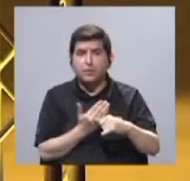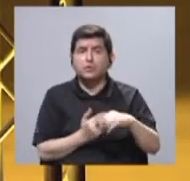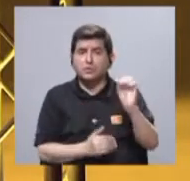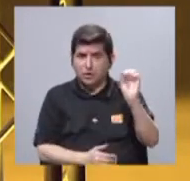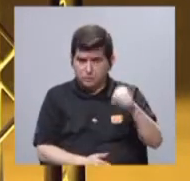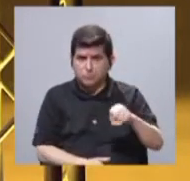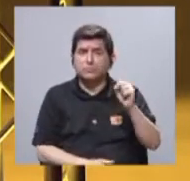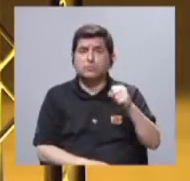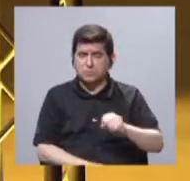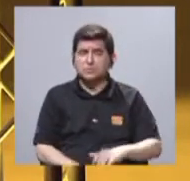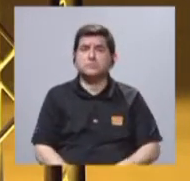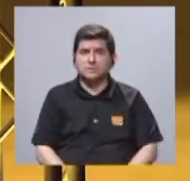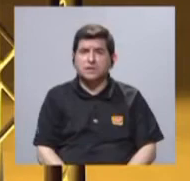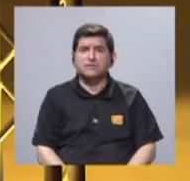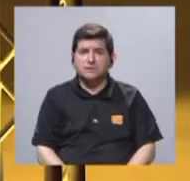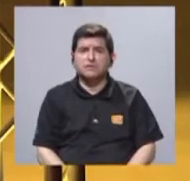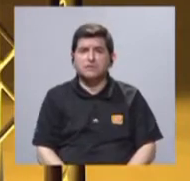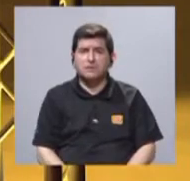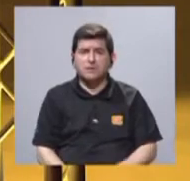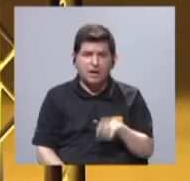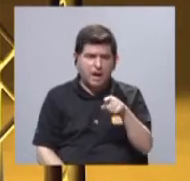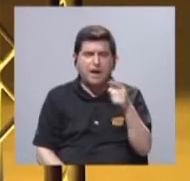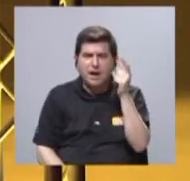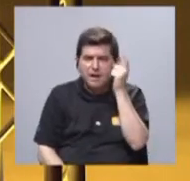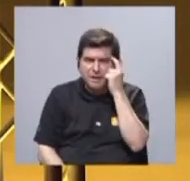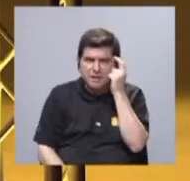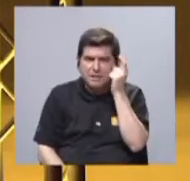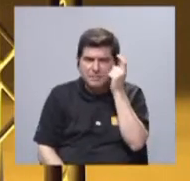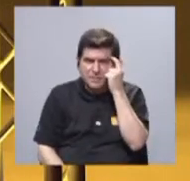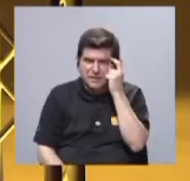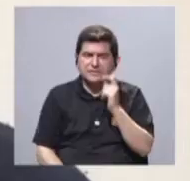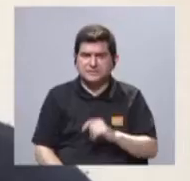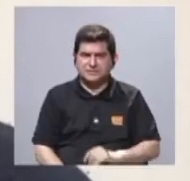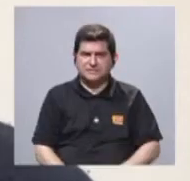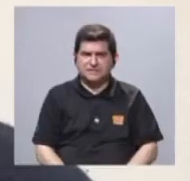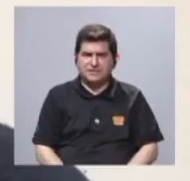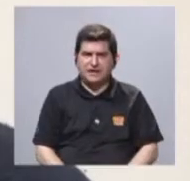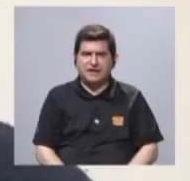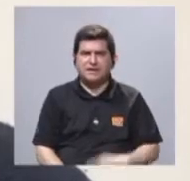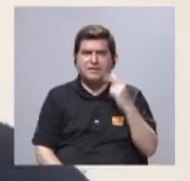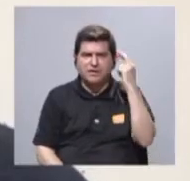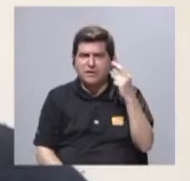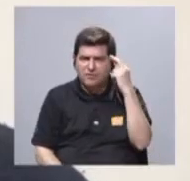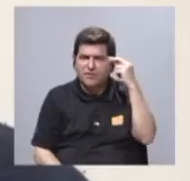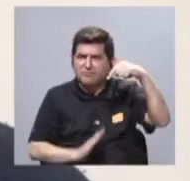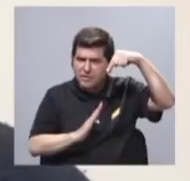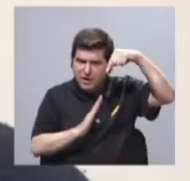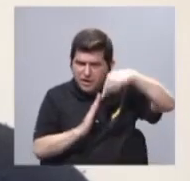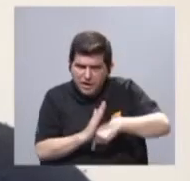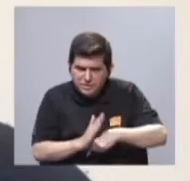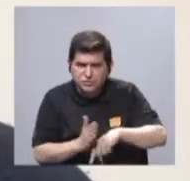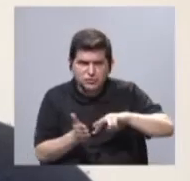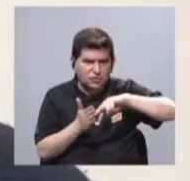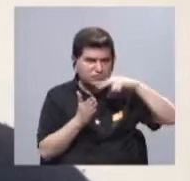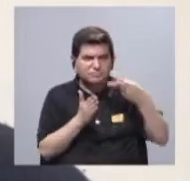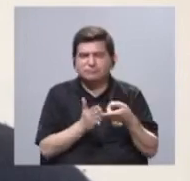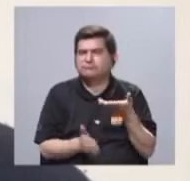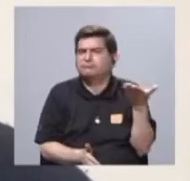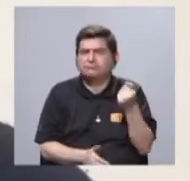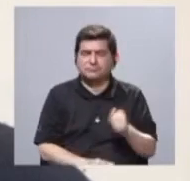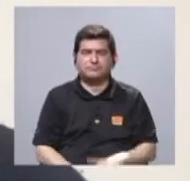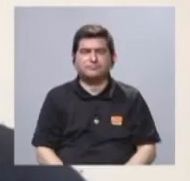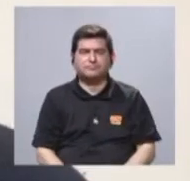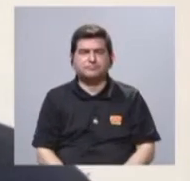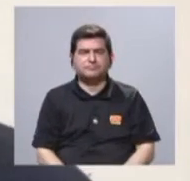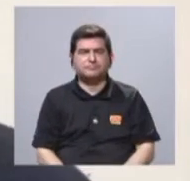intrascendente, vaya, era un proyecto en el que habría que cavilar y